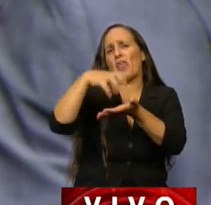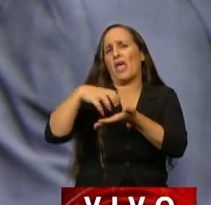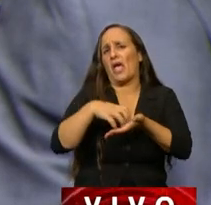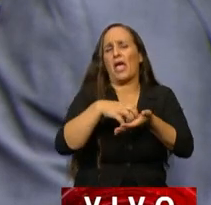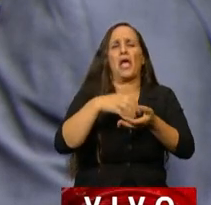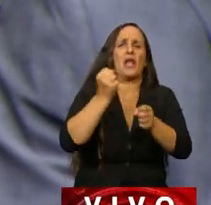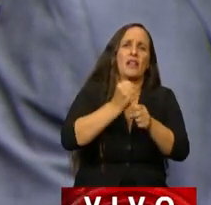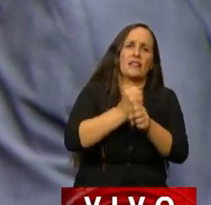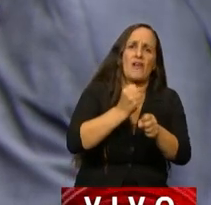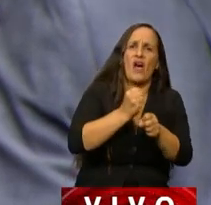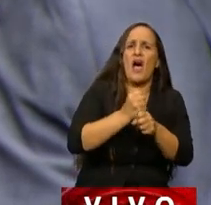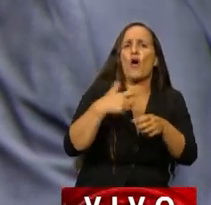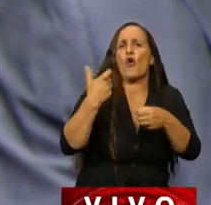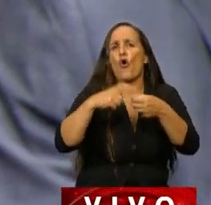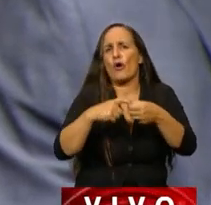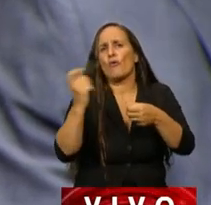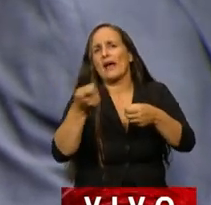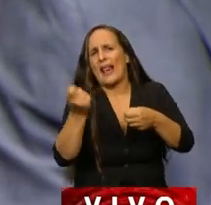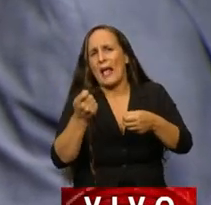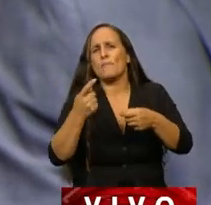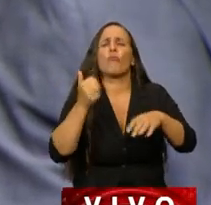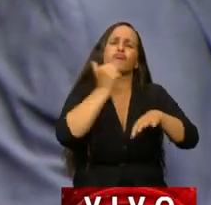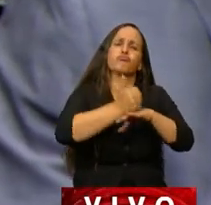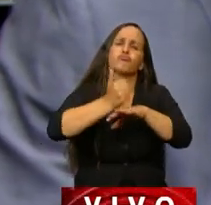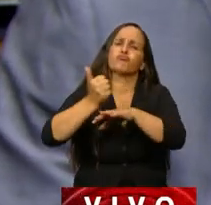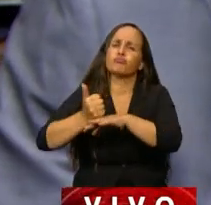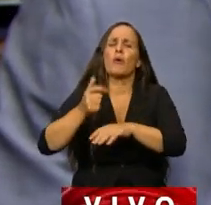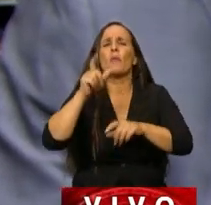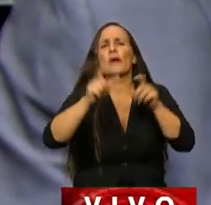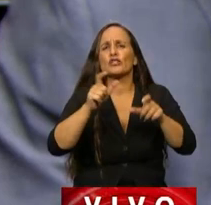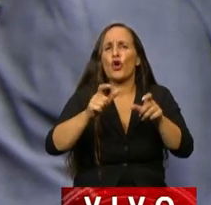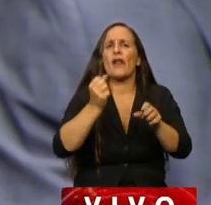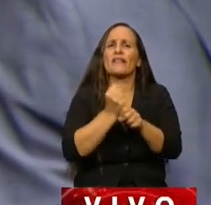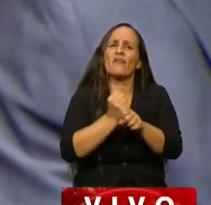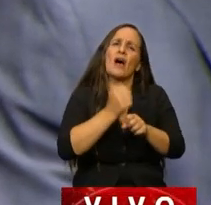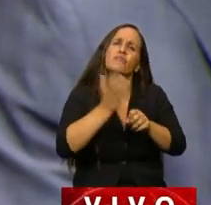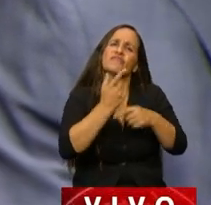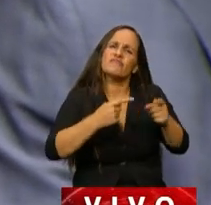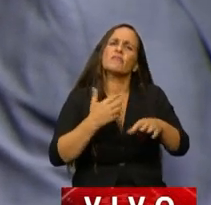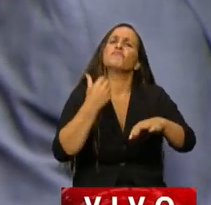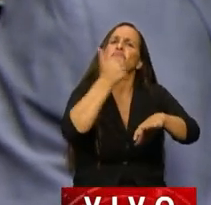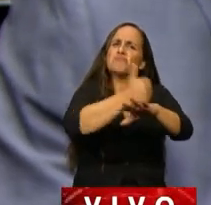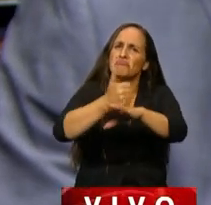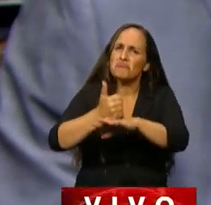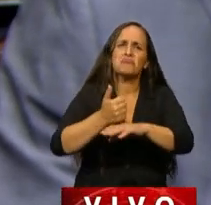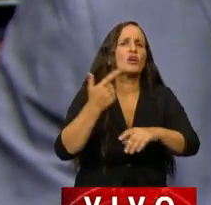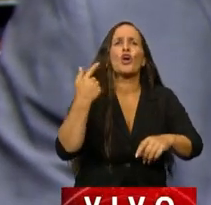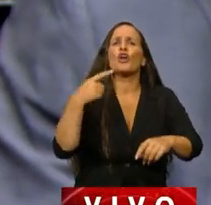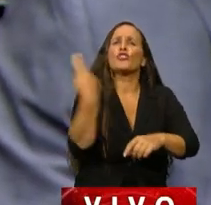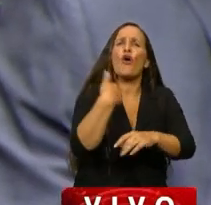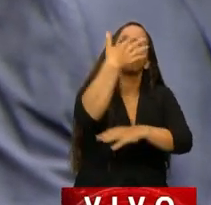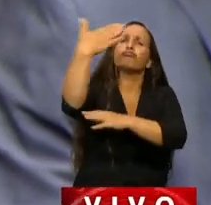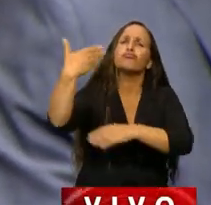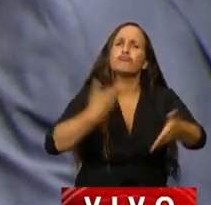organizaciones laborales, del trabajo, de la producción, y también nos hemos escuchado entre